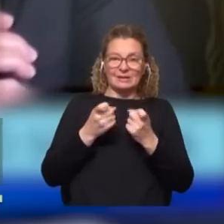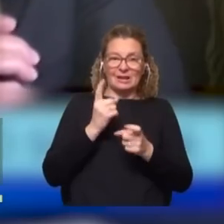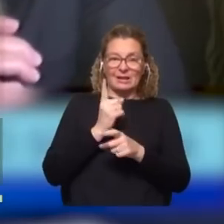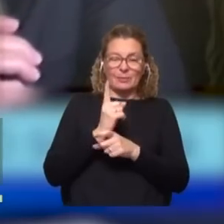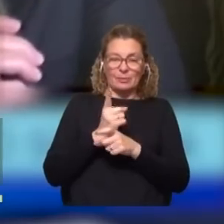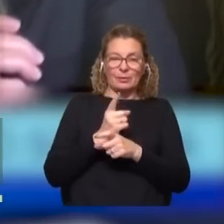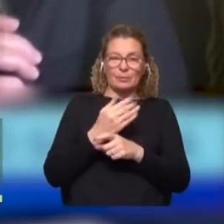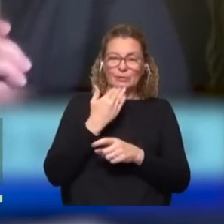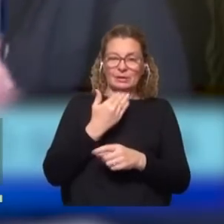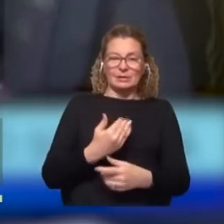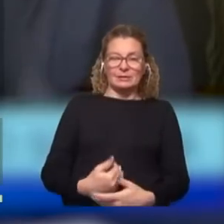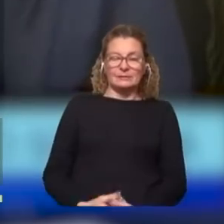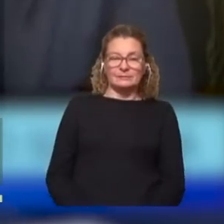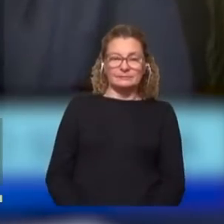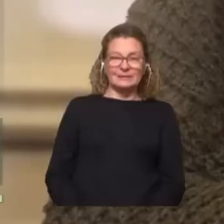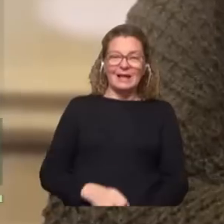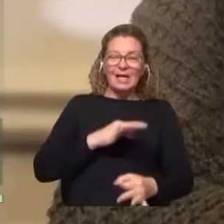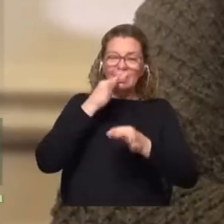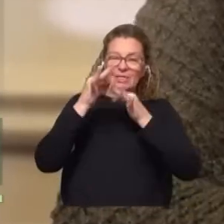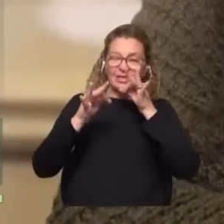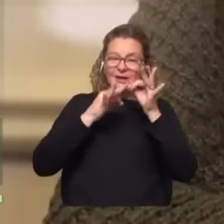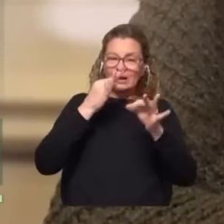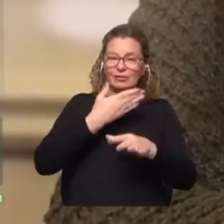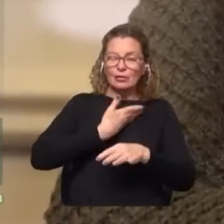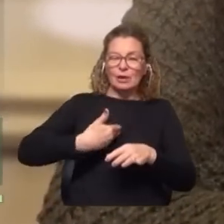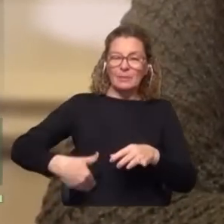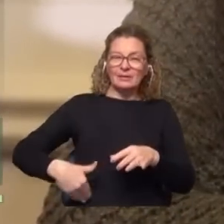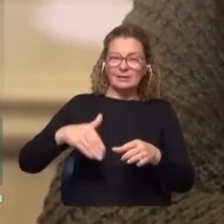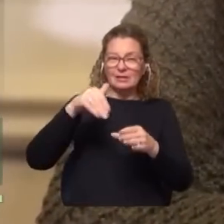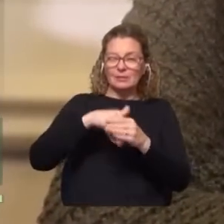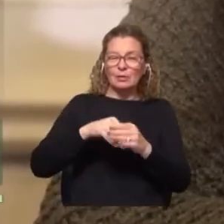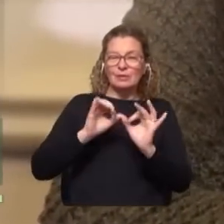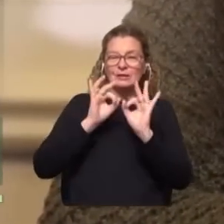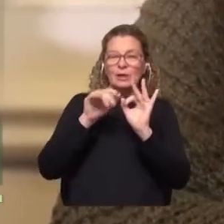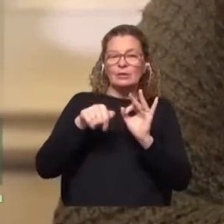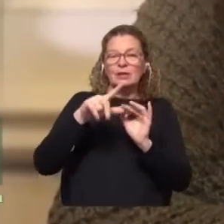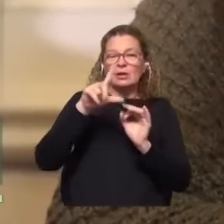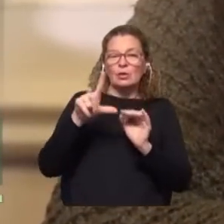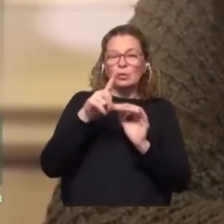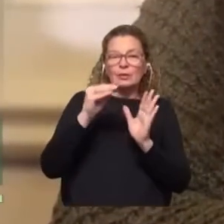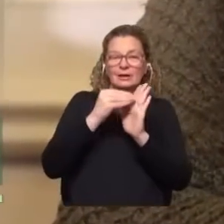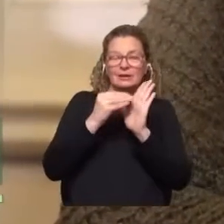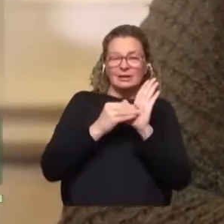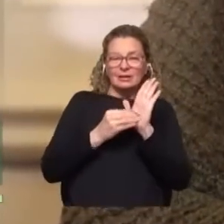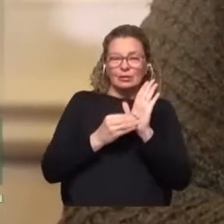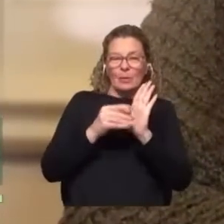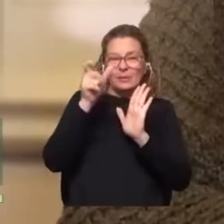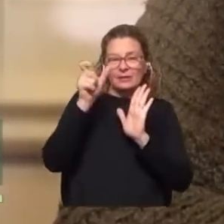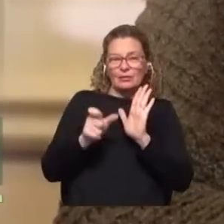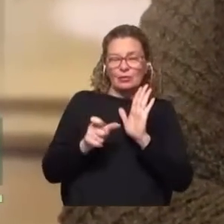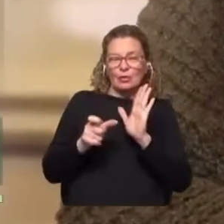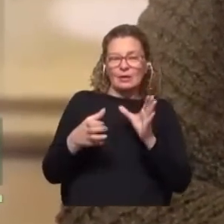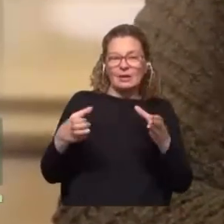Muchas gracias las declaraciones del mandatario electo llegaron luego de que este lunes el registro de ciudadanos del tribunal